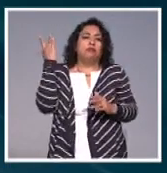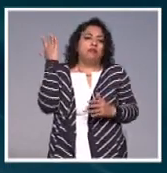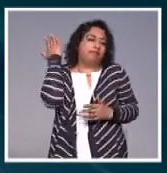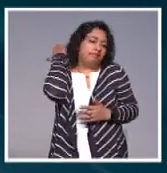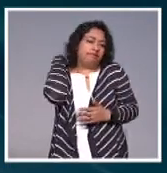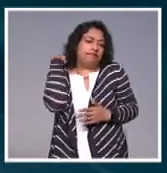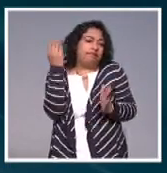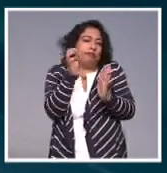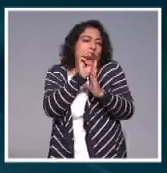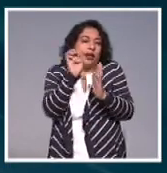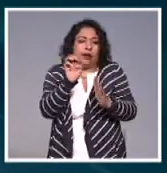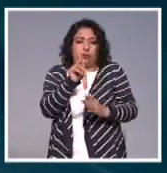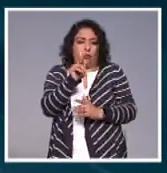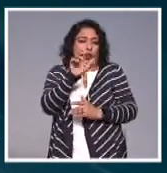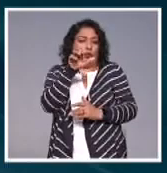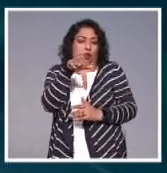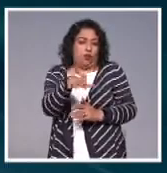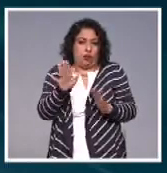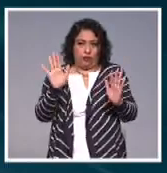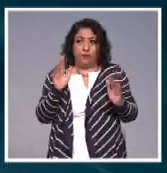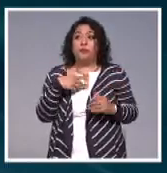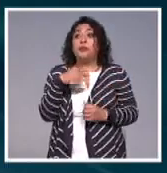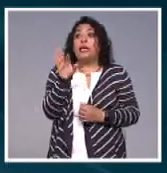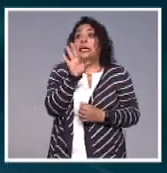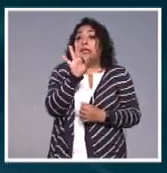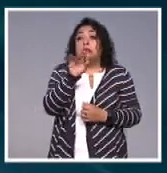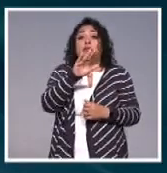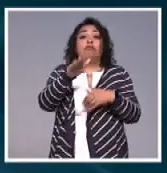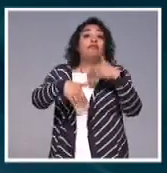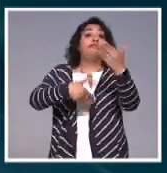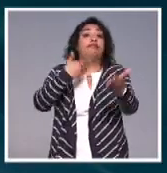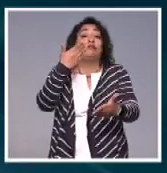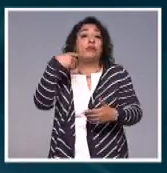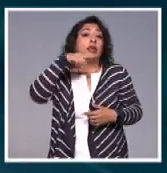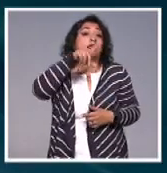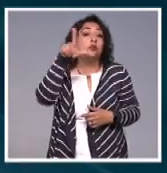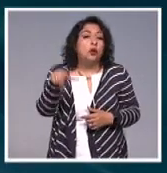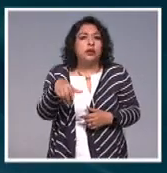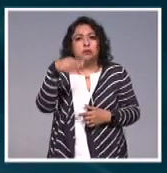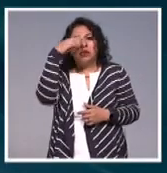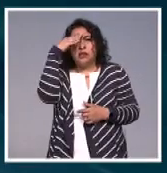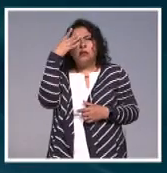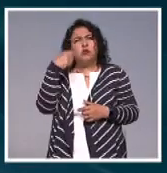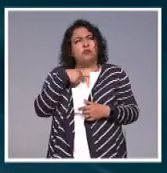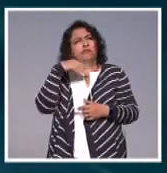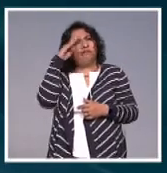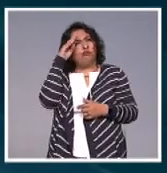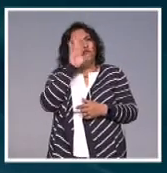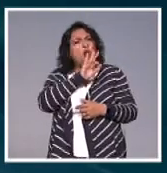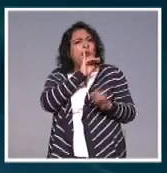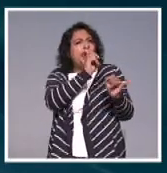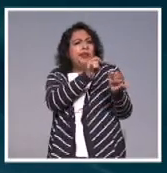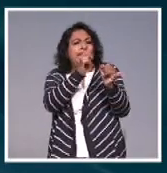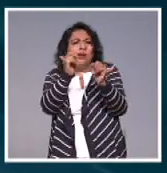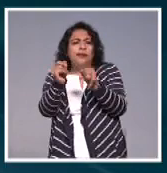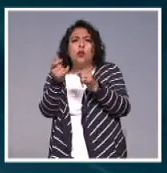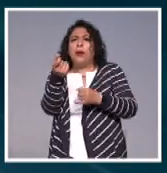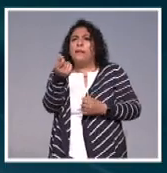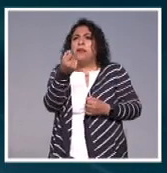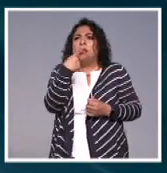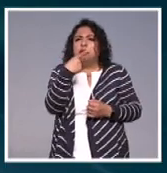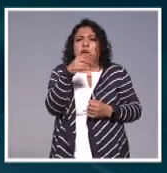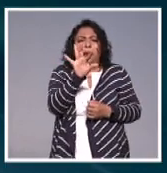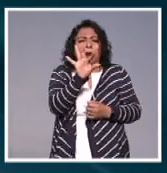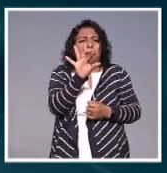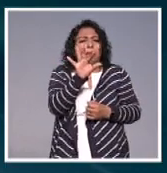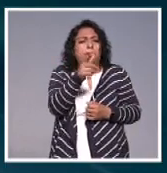caso que estoy comentando, el pulmón. Y a lo mejor eventualmente se piensa que se puede hacer medicina personalizada porque podrían